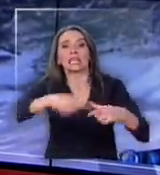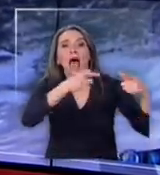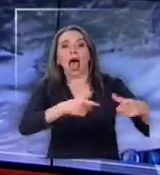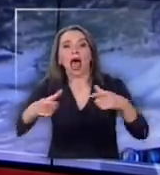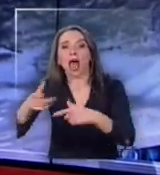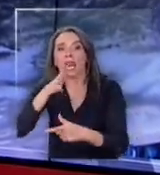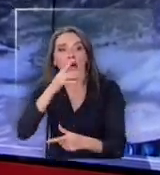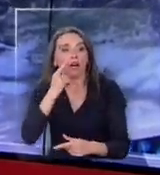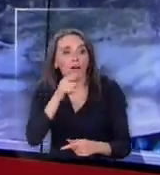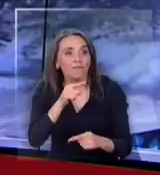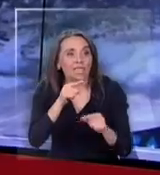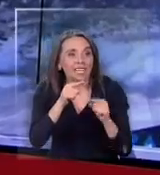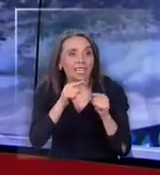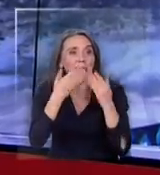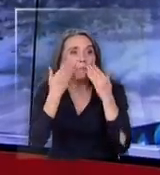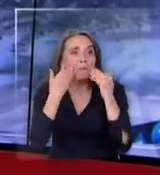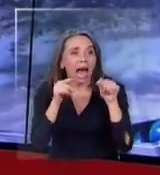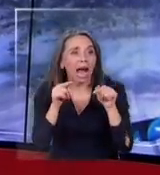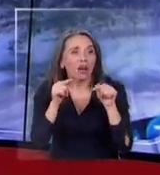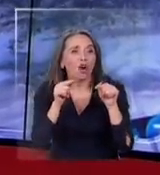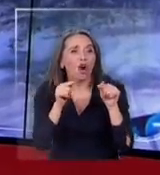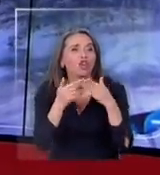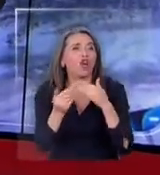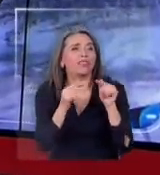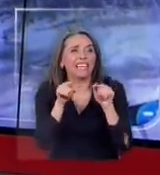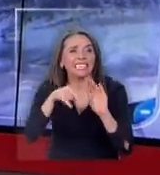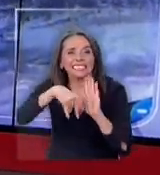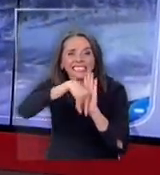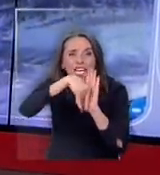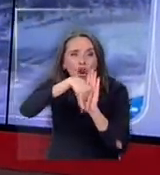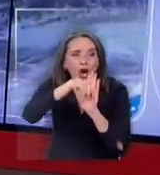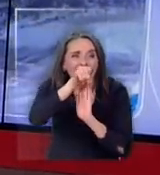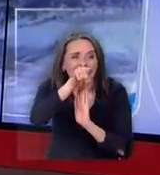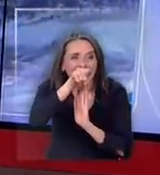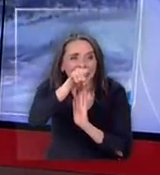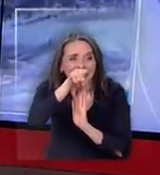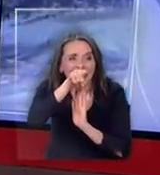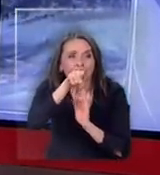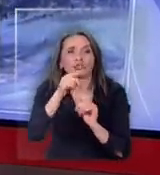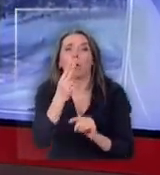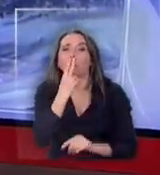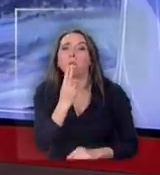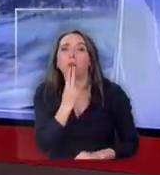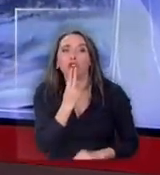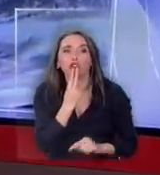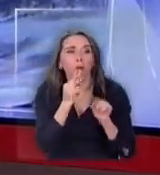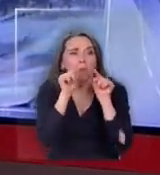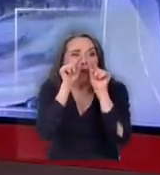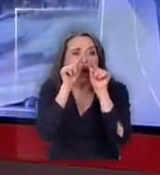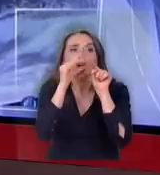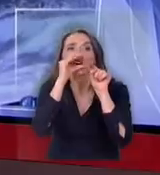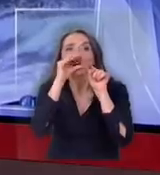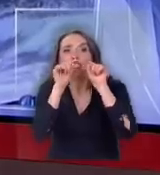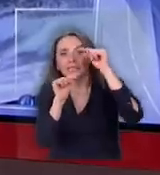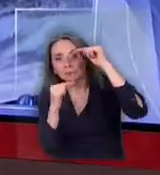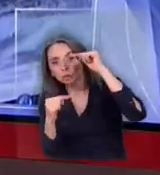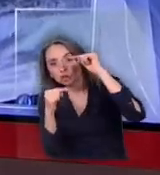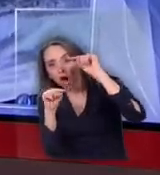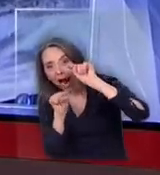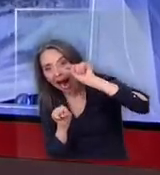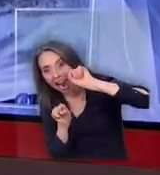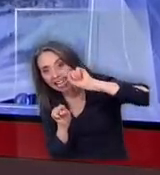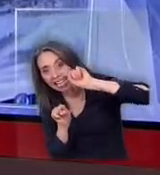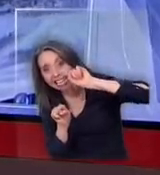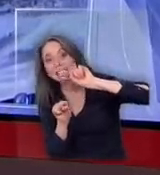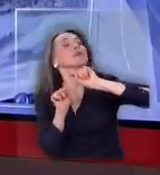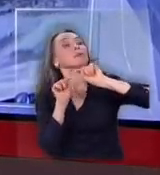tope que se ve en los puntos más blancos. ¿Chiloé? Exactamente, esto es Chiloé, perdón, esto es Puerto Montt, acá estaría Concepción. Esperamos que podría